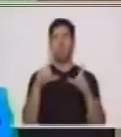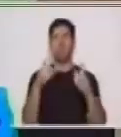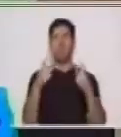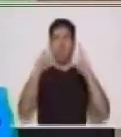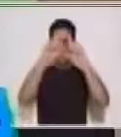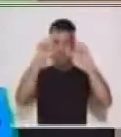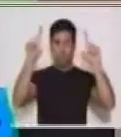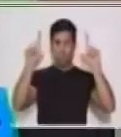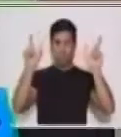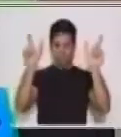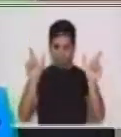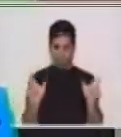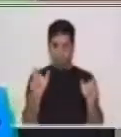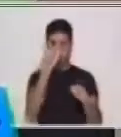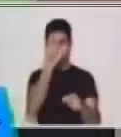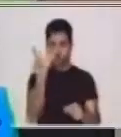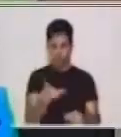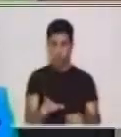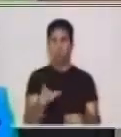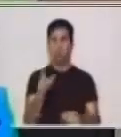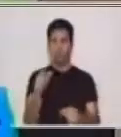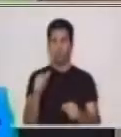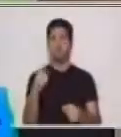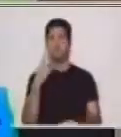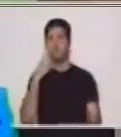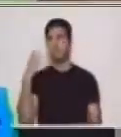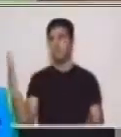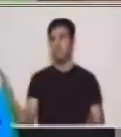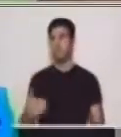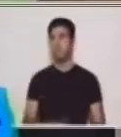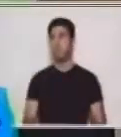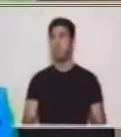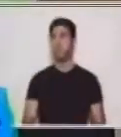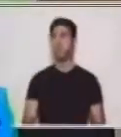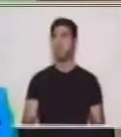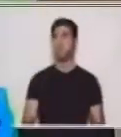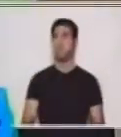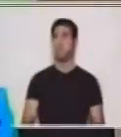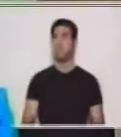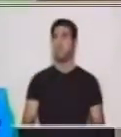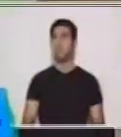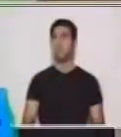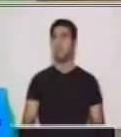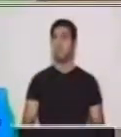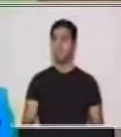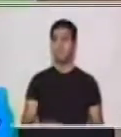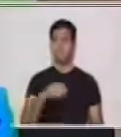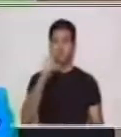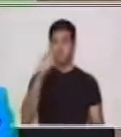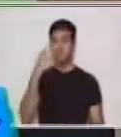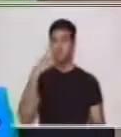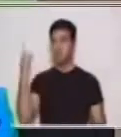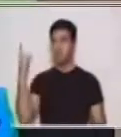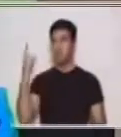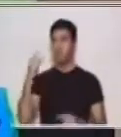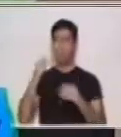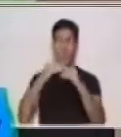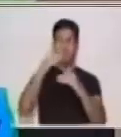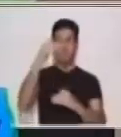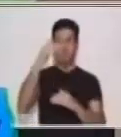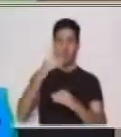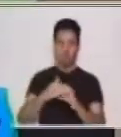que estamos trazando allá. ¿En dónde están los dos rectángulos mayores? Que serían las